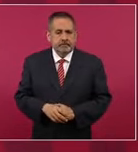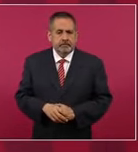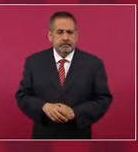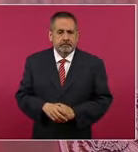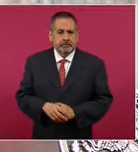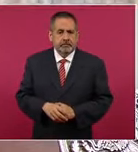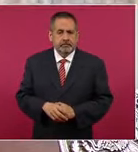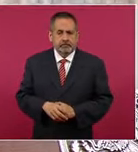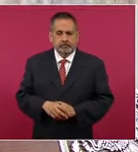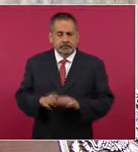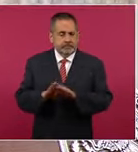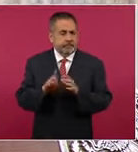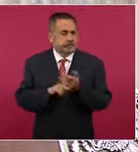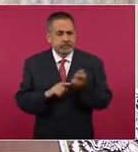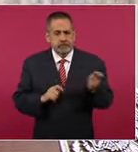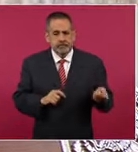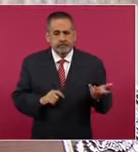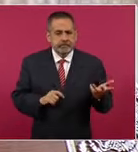Y